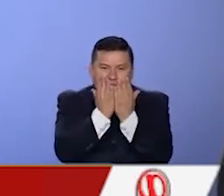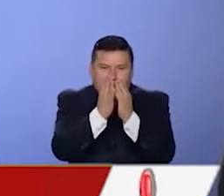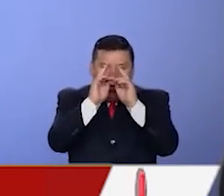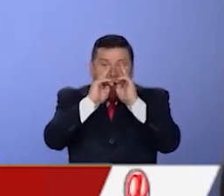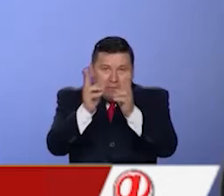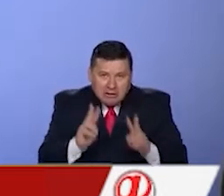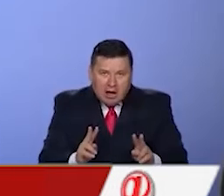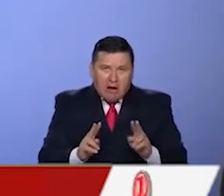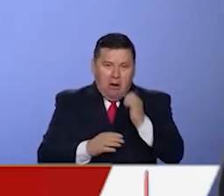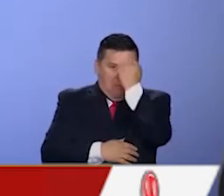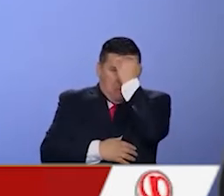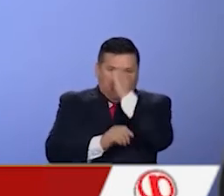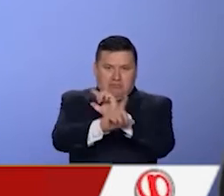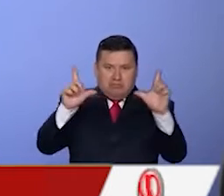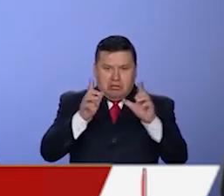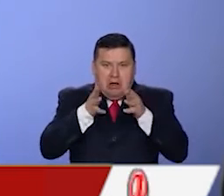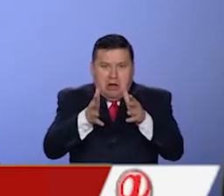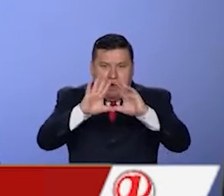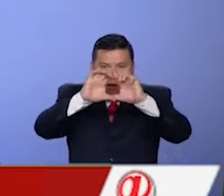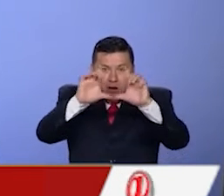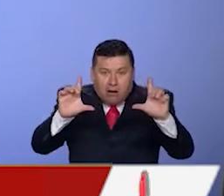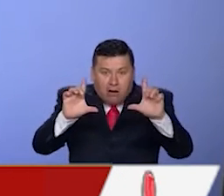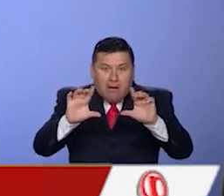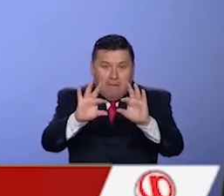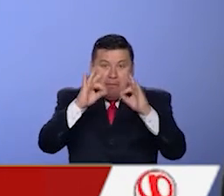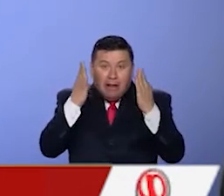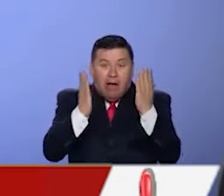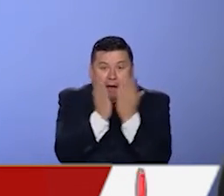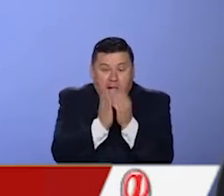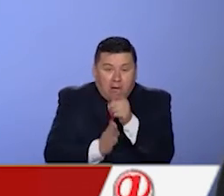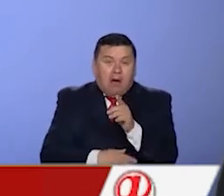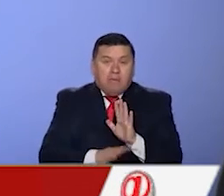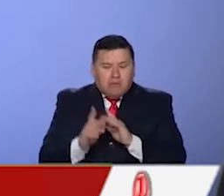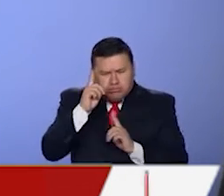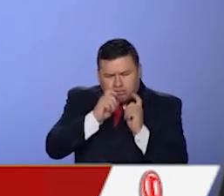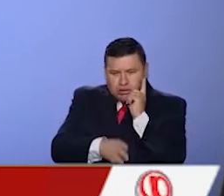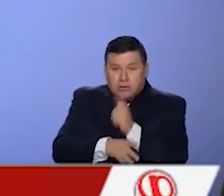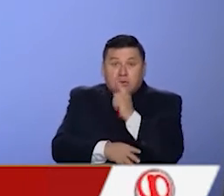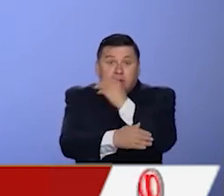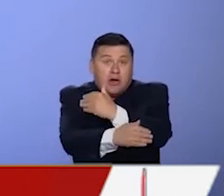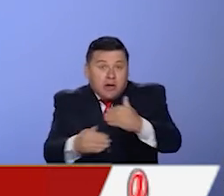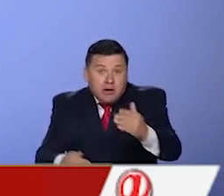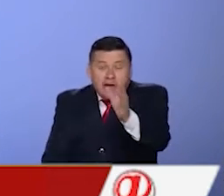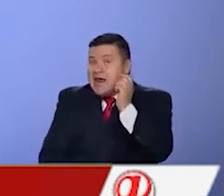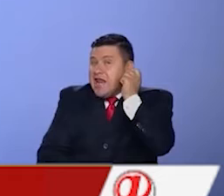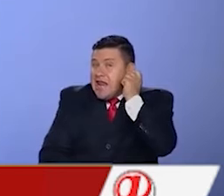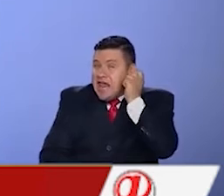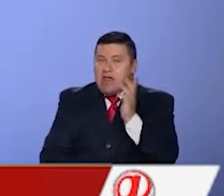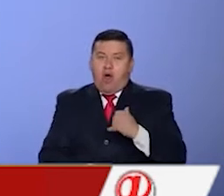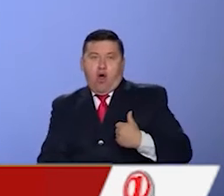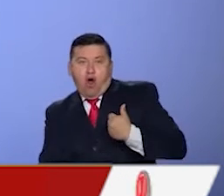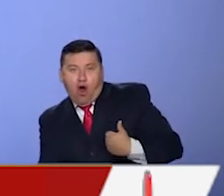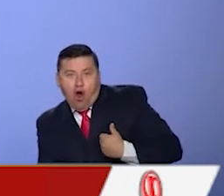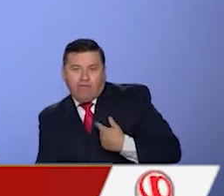va a acompañar los procesos académicos. Y hoy, como dice el señor presidente, luego de un exhaustivo análisis, les decimos a los niños, a las niñas, a